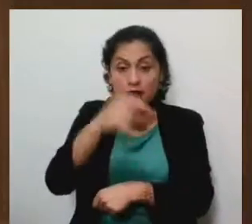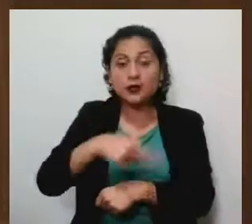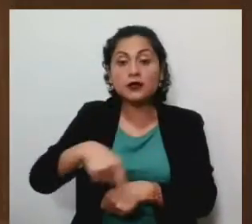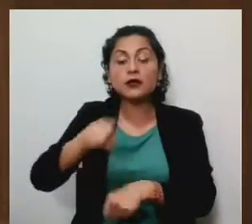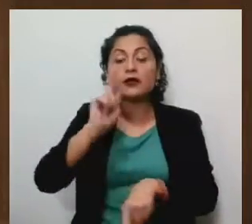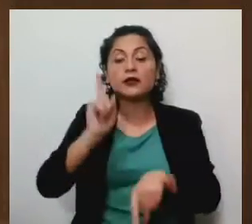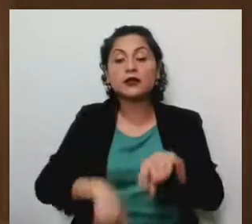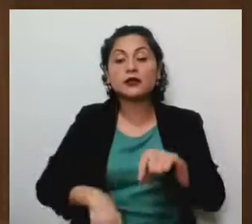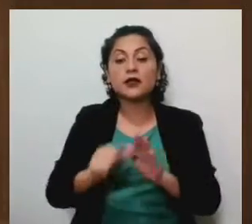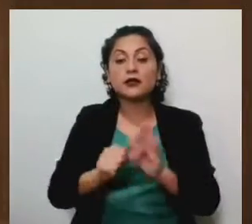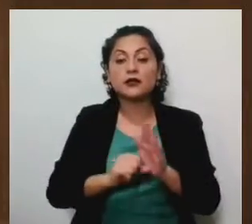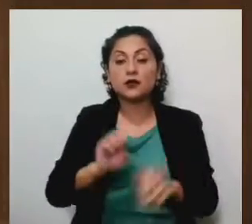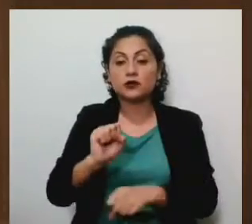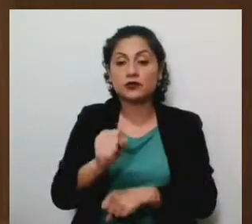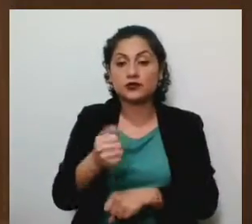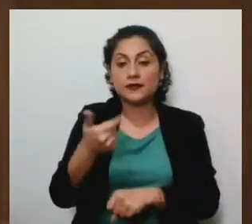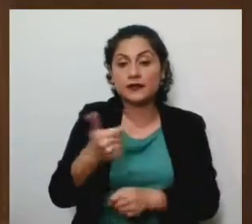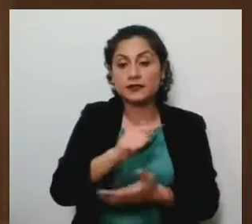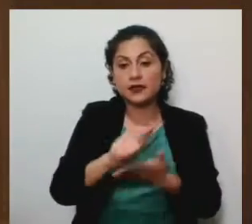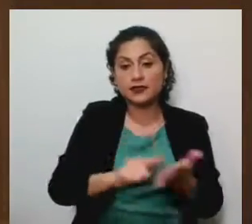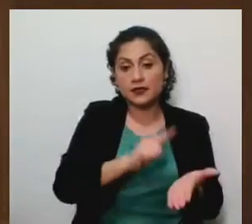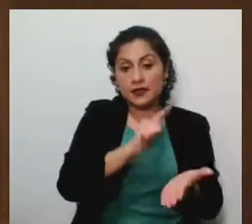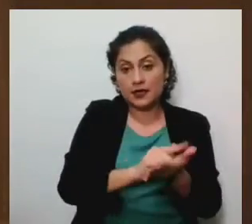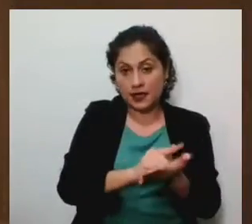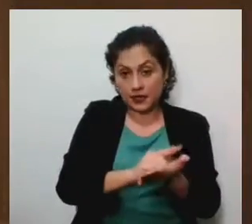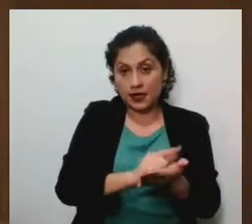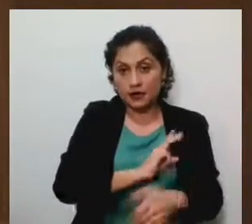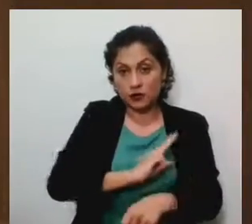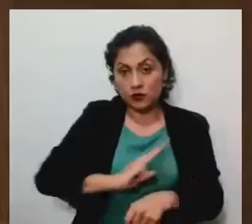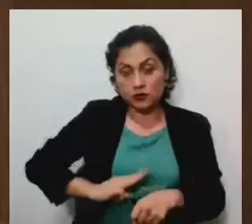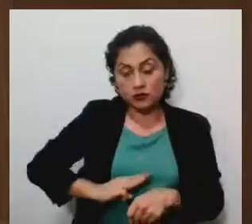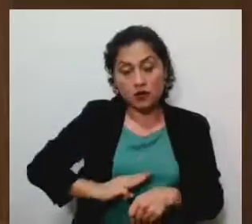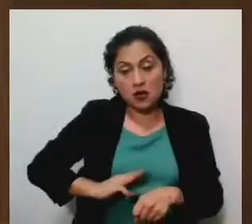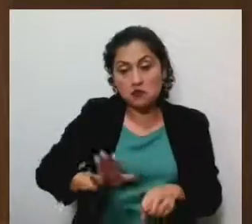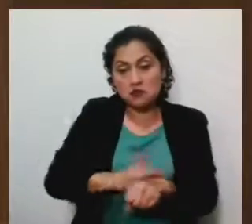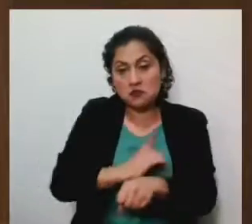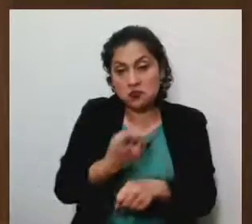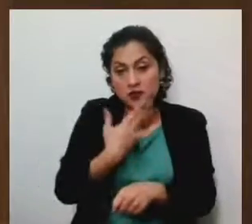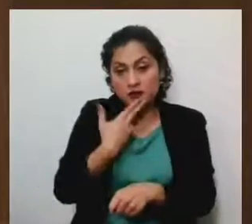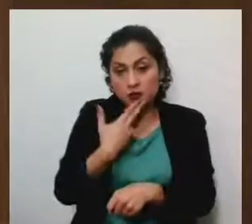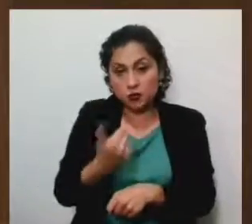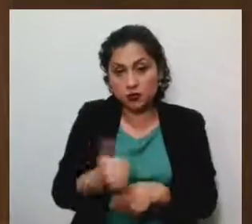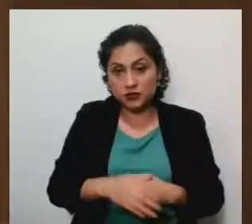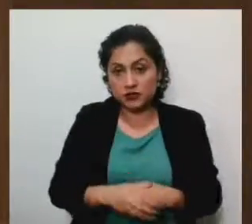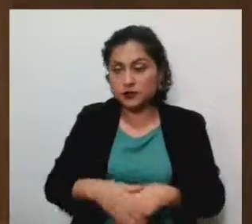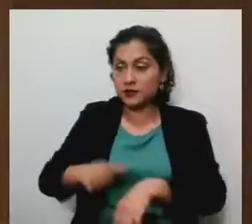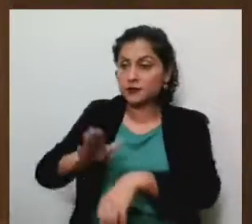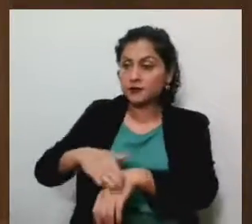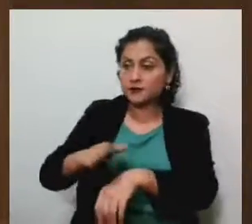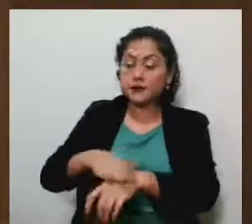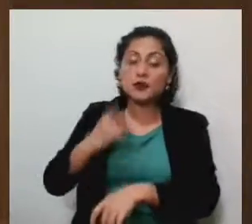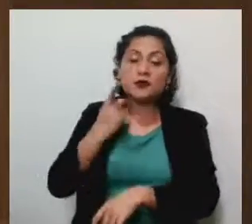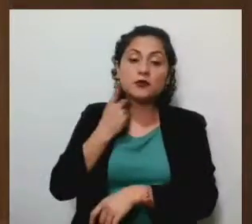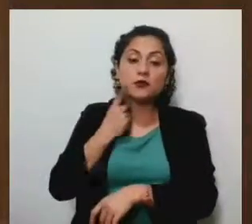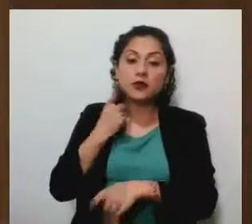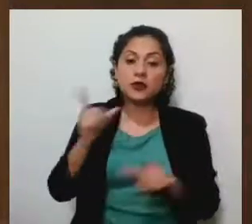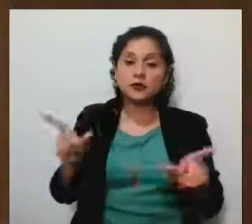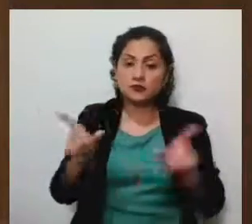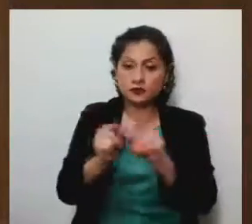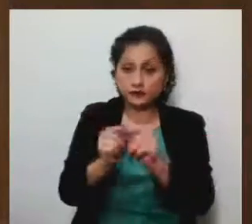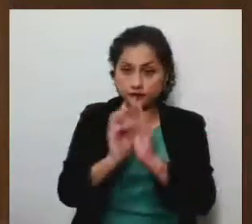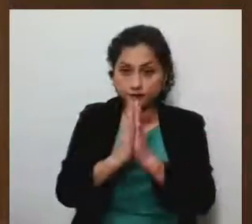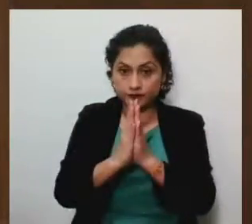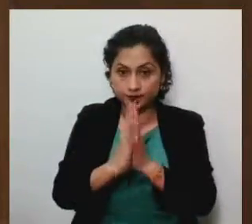Orgánica Municipal, ya que ha quedado sin materia. Finalmente, diputado Bernardo, le pido por favor que concluya su participación.